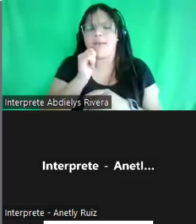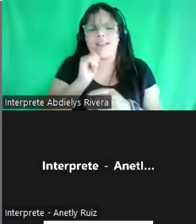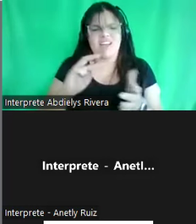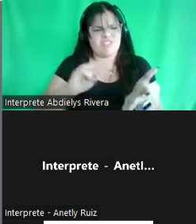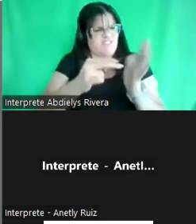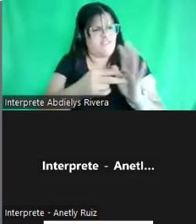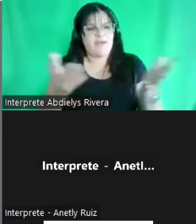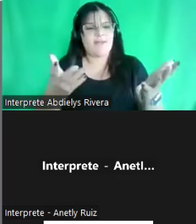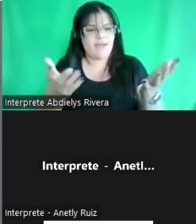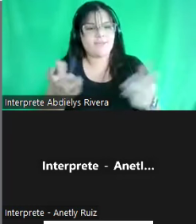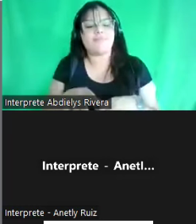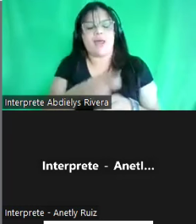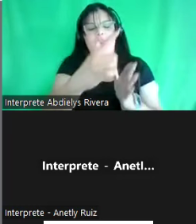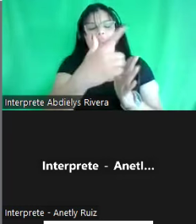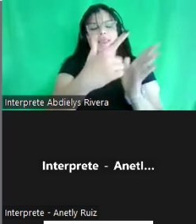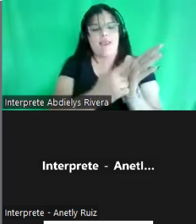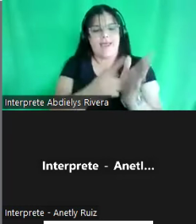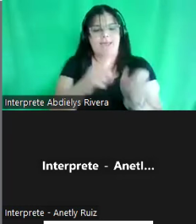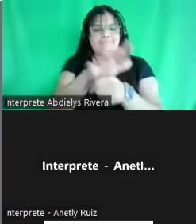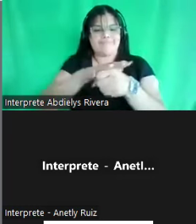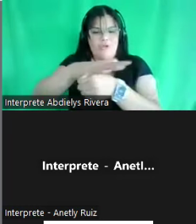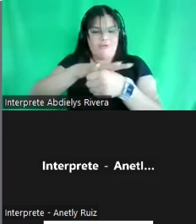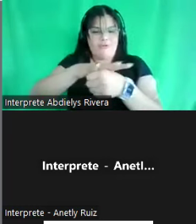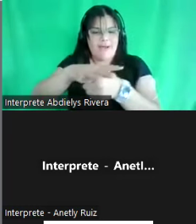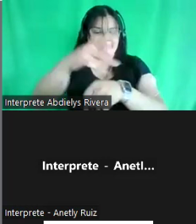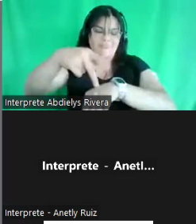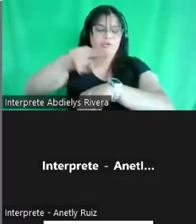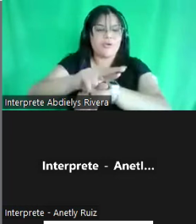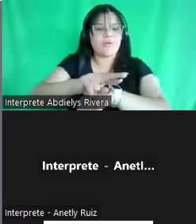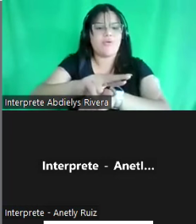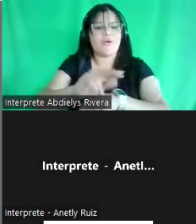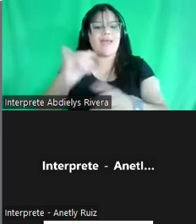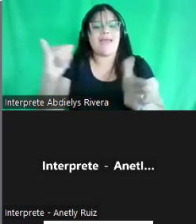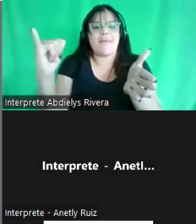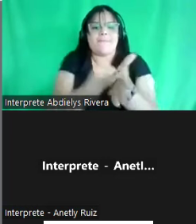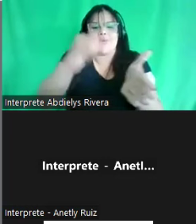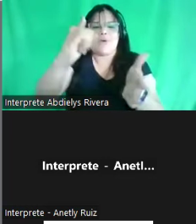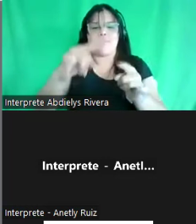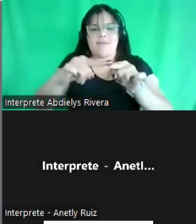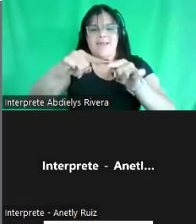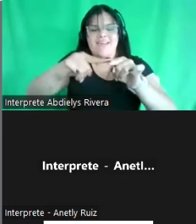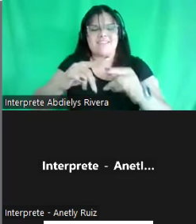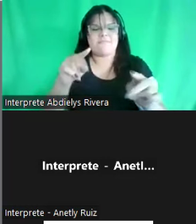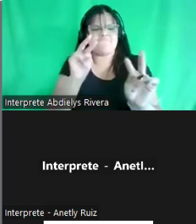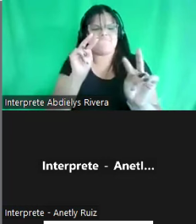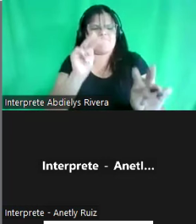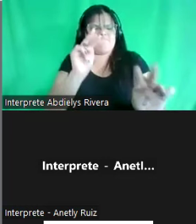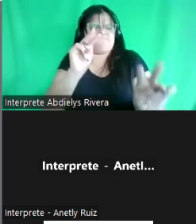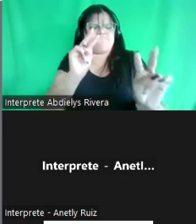2 de julio de 1985, que es una ley local que también prohíbe el discrimen a personas con impedimento.